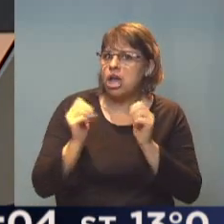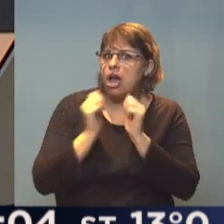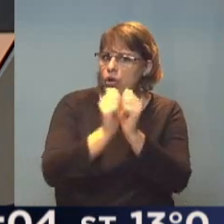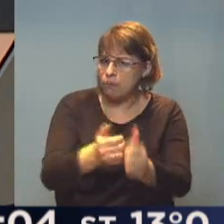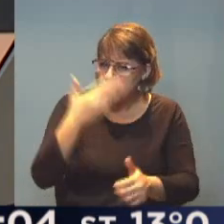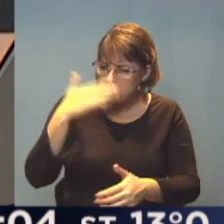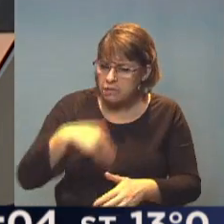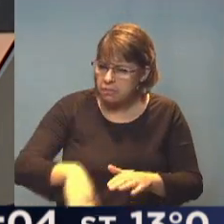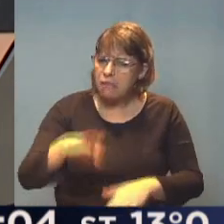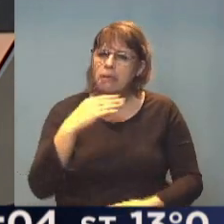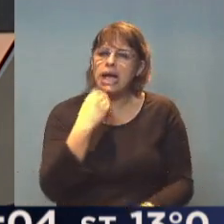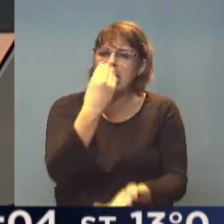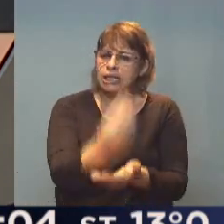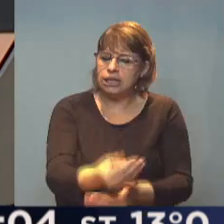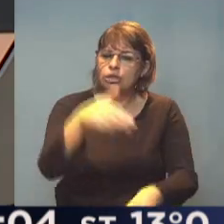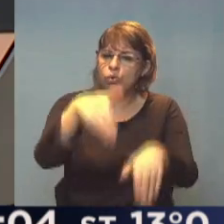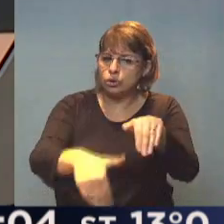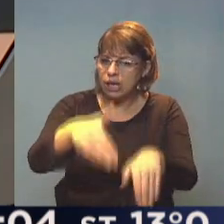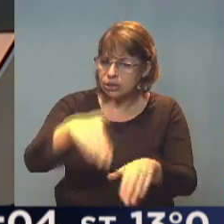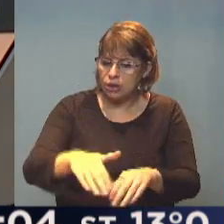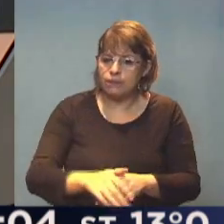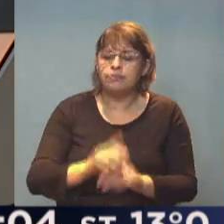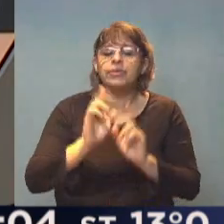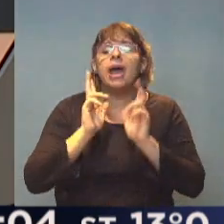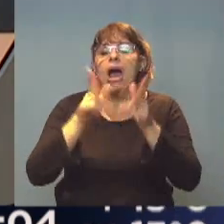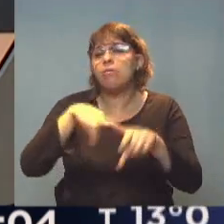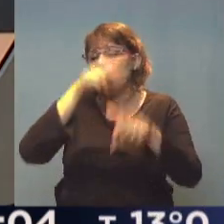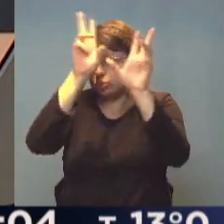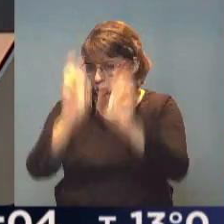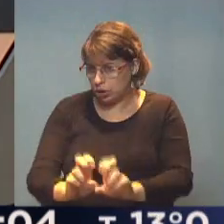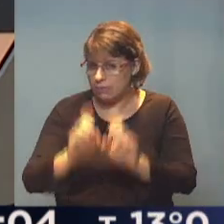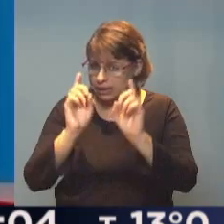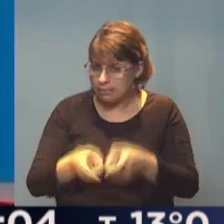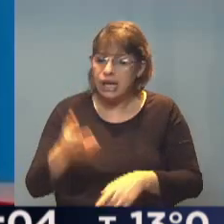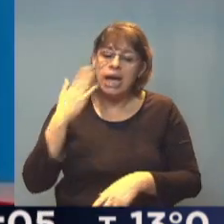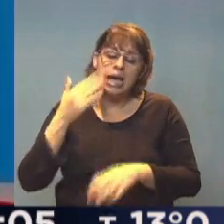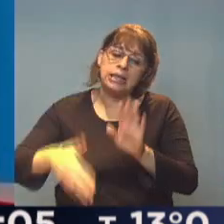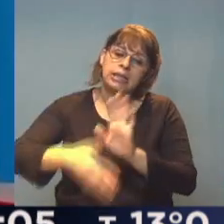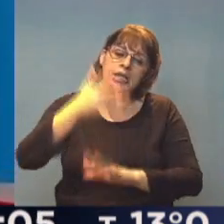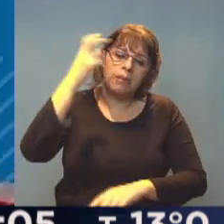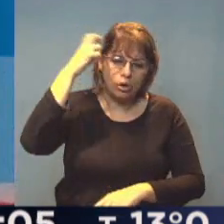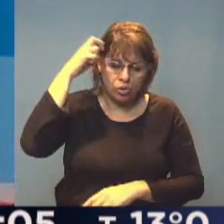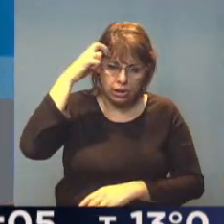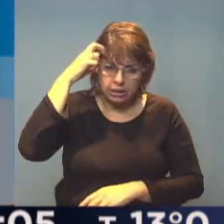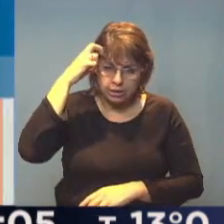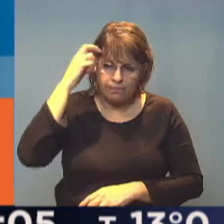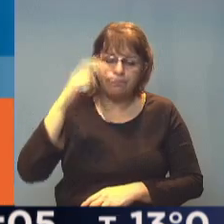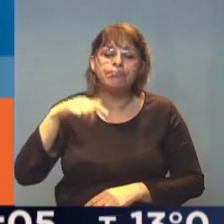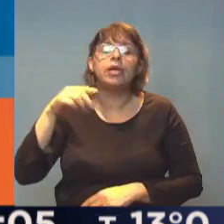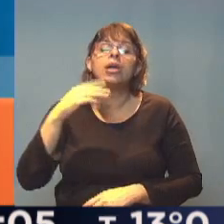luego candidatos en las próximas elecciones. Habló de otros temas, a la tarde tiene que ir al Congreso. Armando Fracchelli, de la Televisión